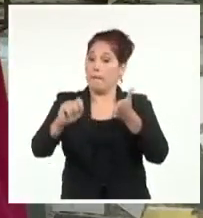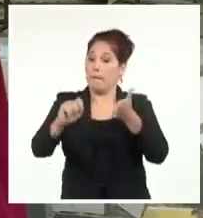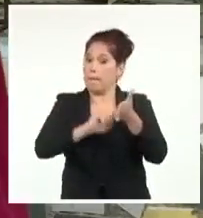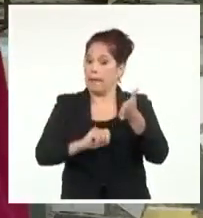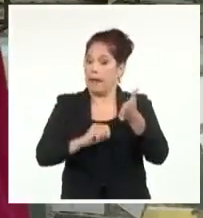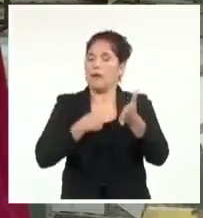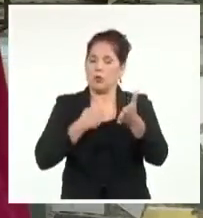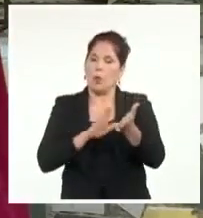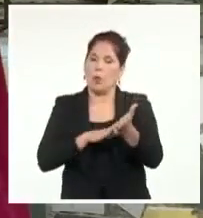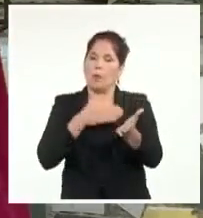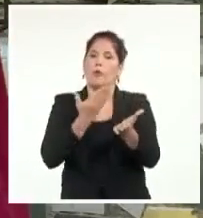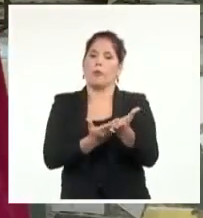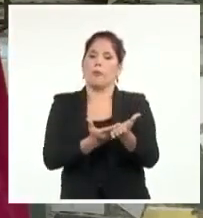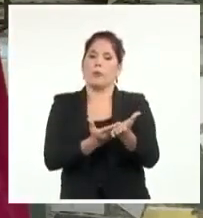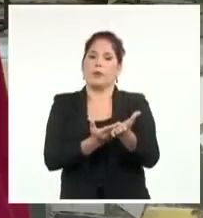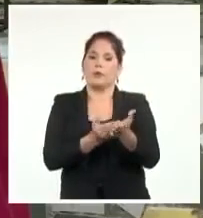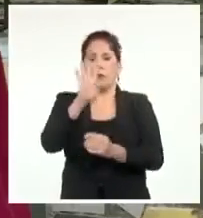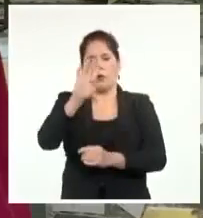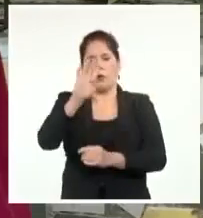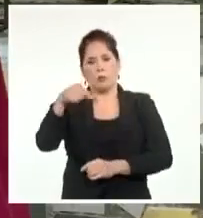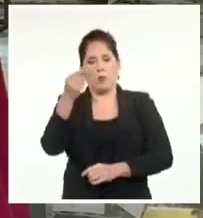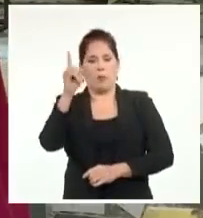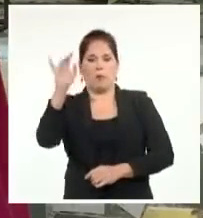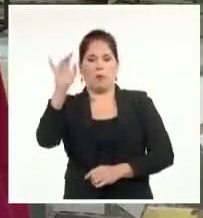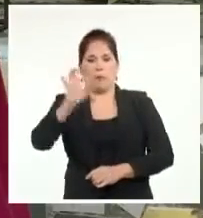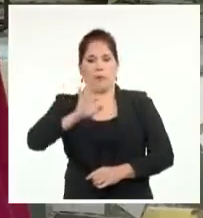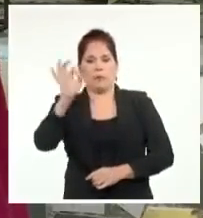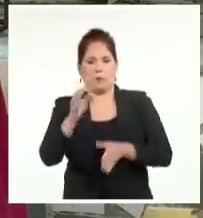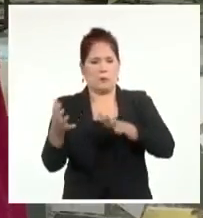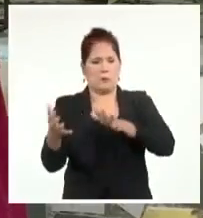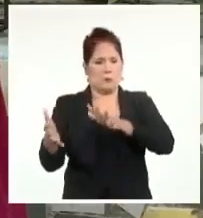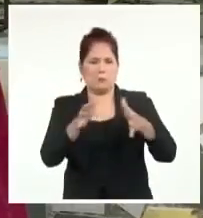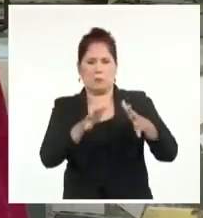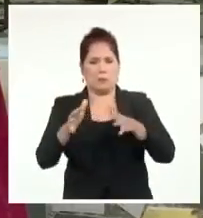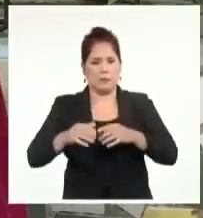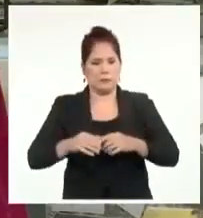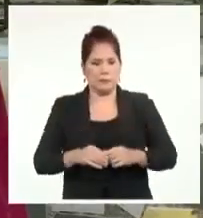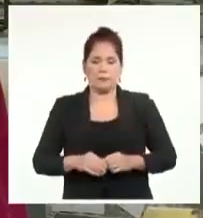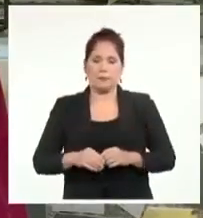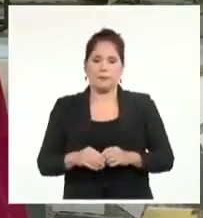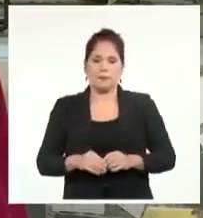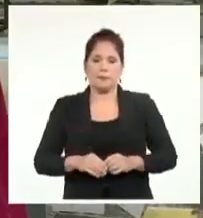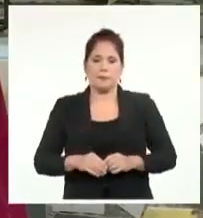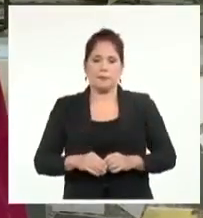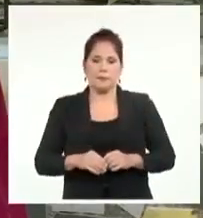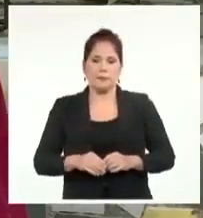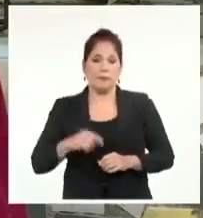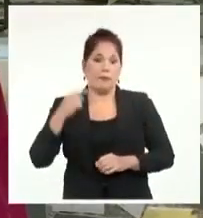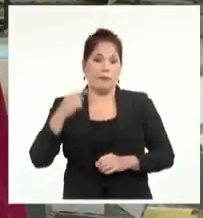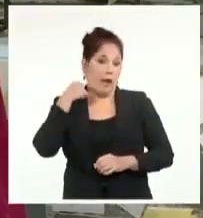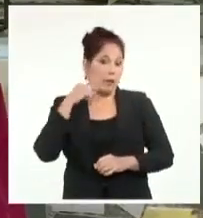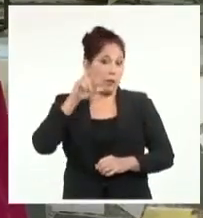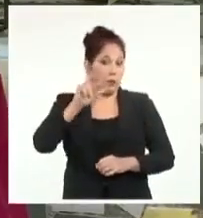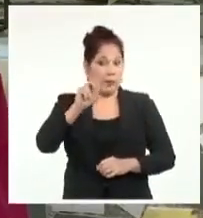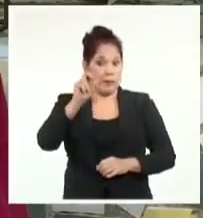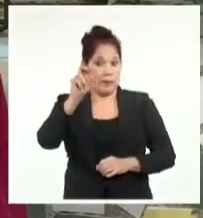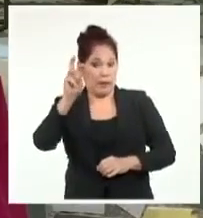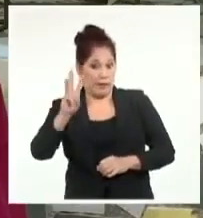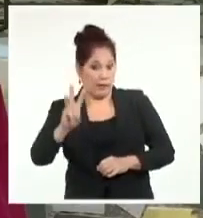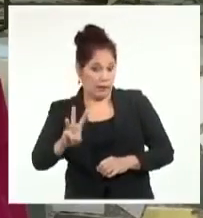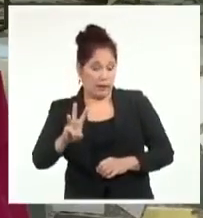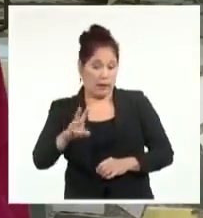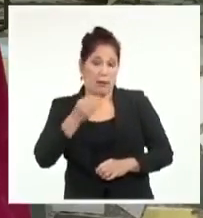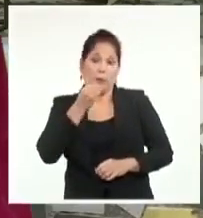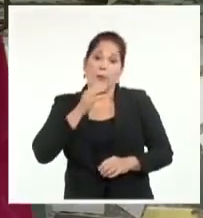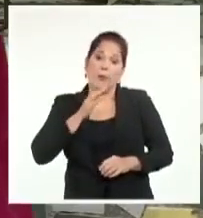promedio de Cuba del 4,9%, que para el año 2023 pudiéramos estar